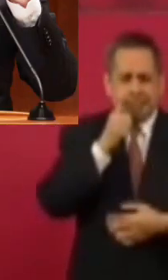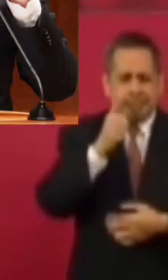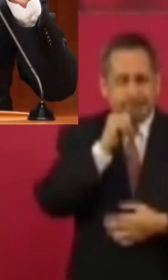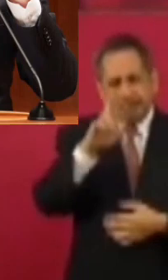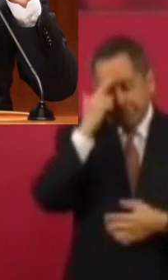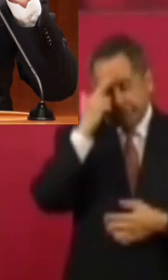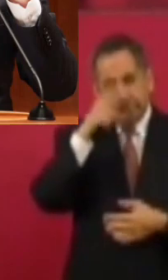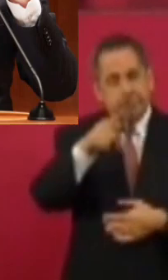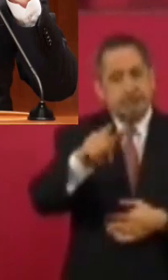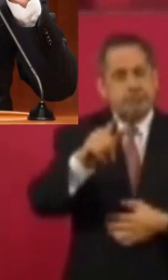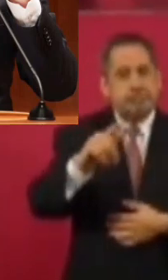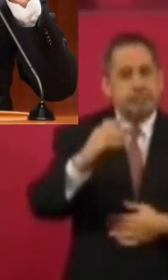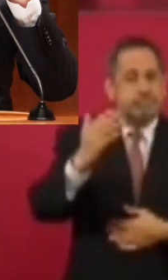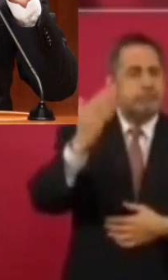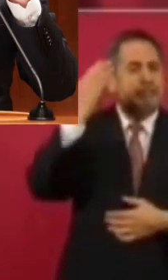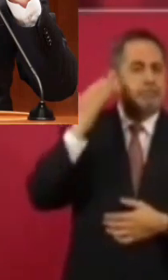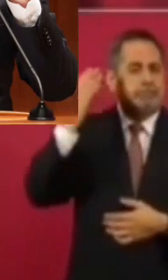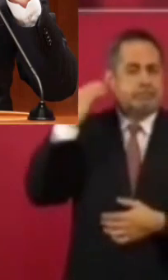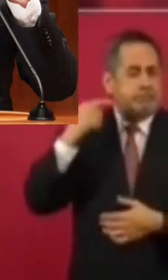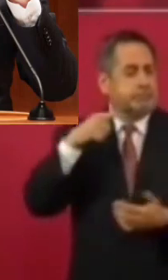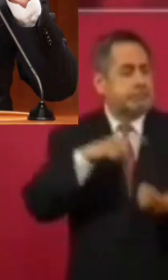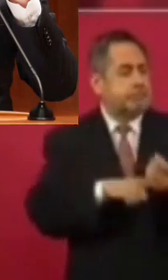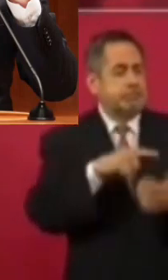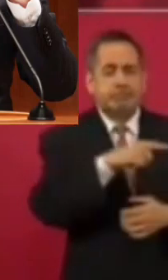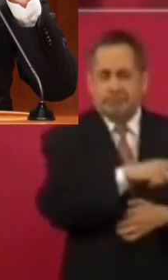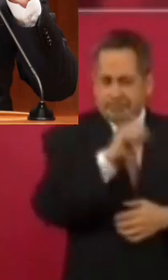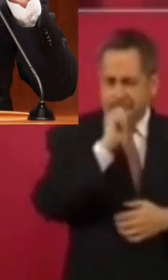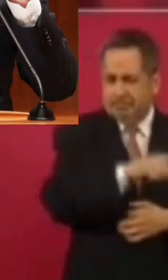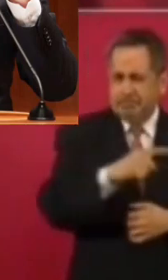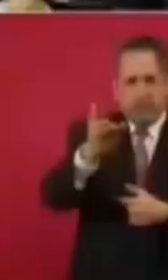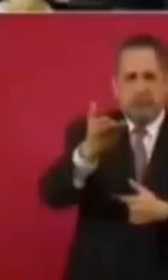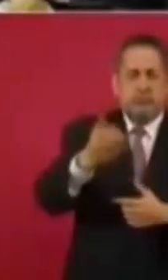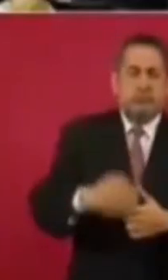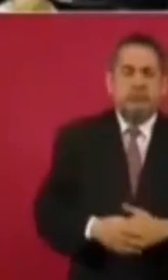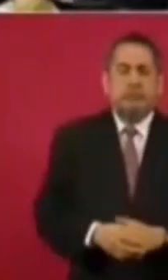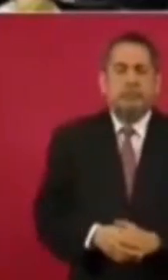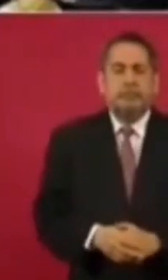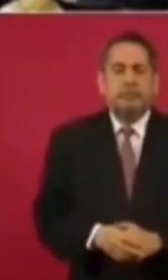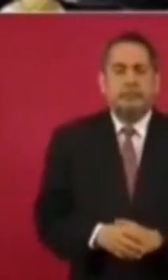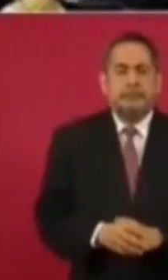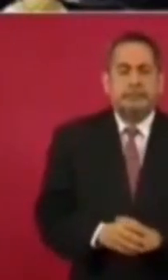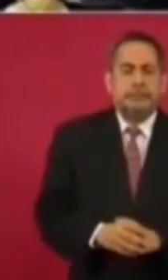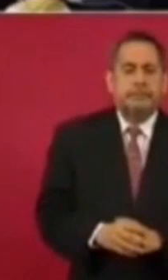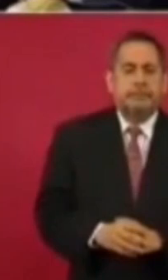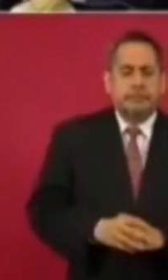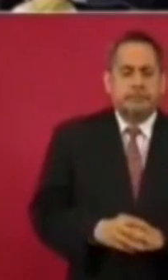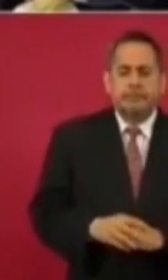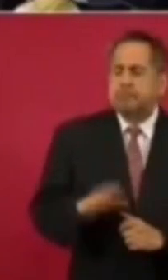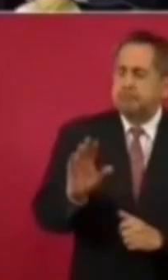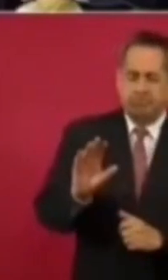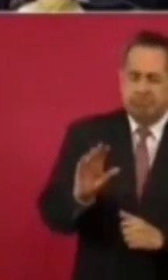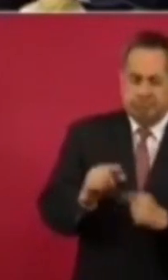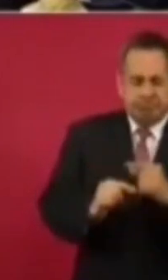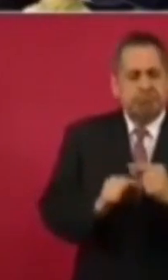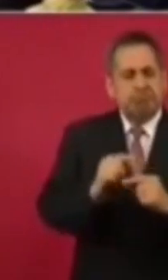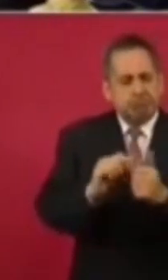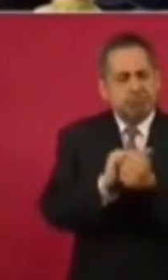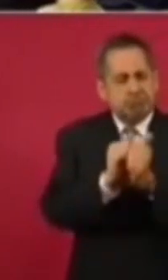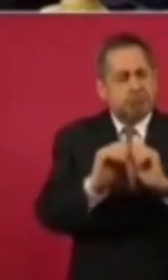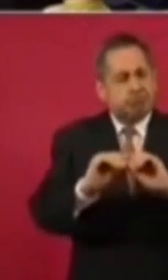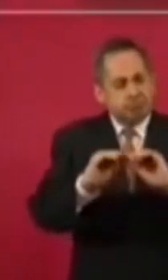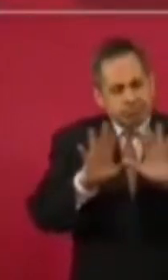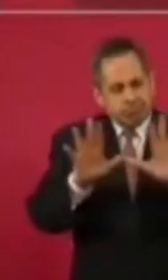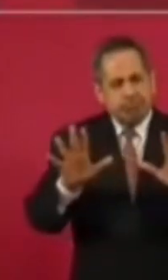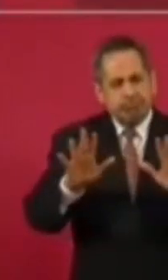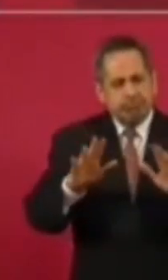del tapete de la impunidad. Aunque diga que se van a aclarar las irregularidades, nadie le cree.